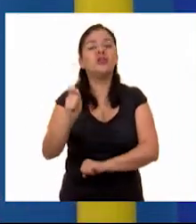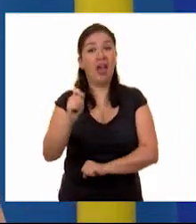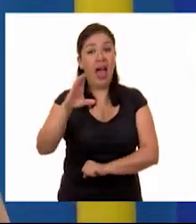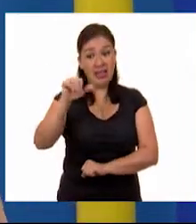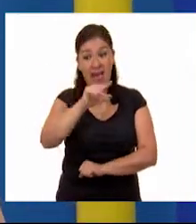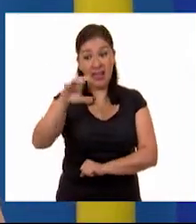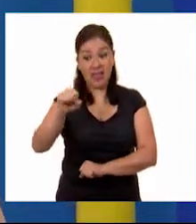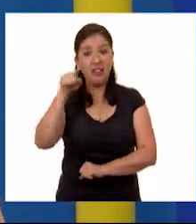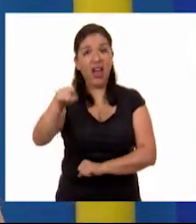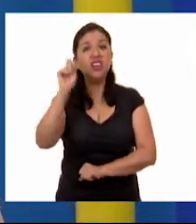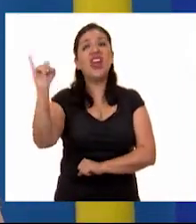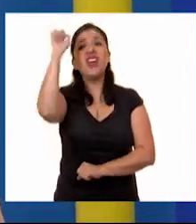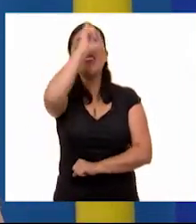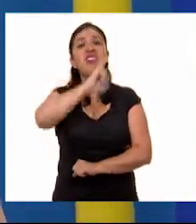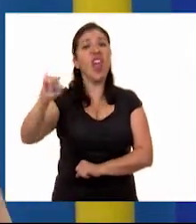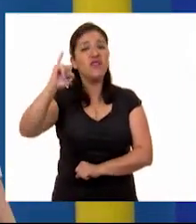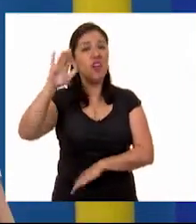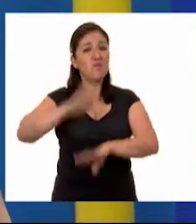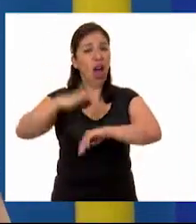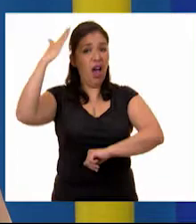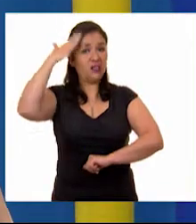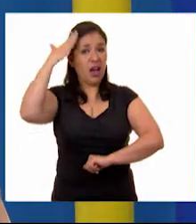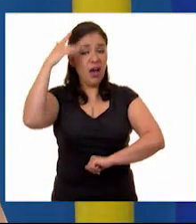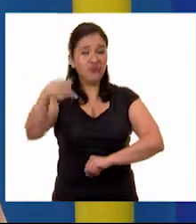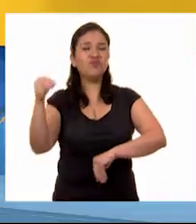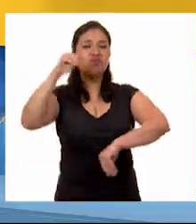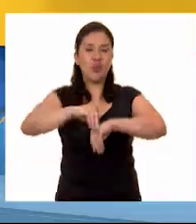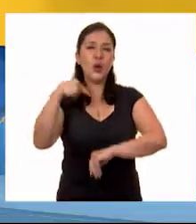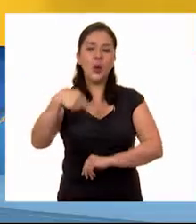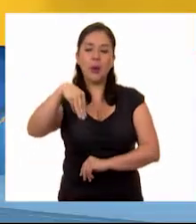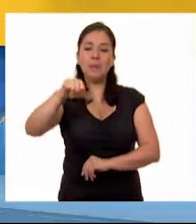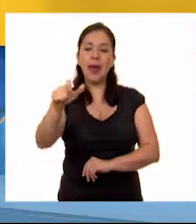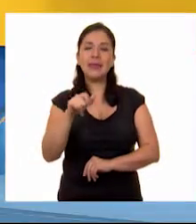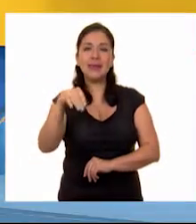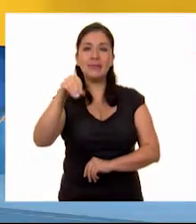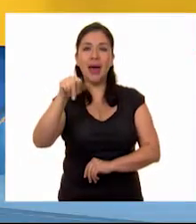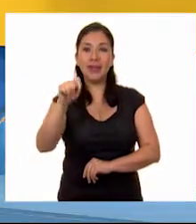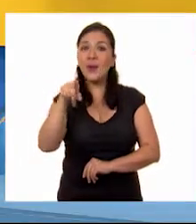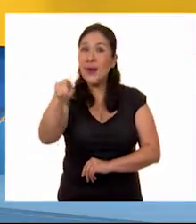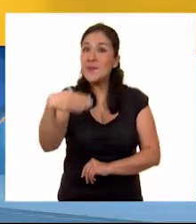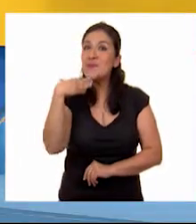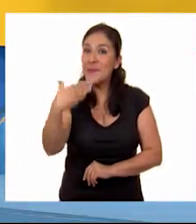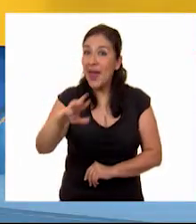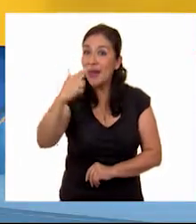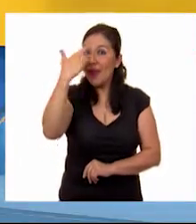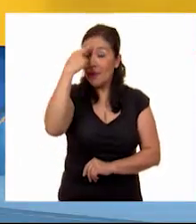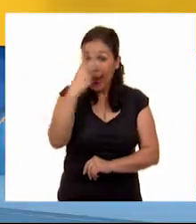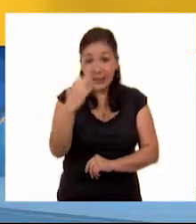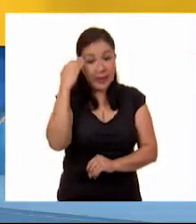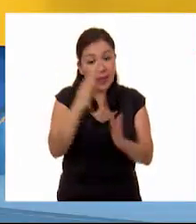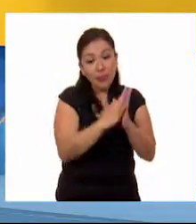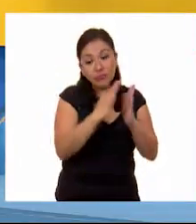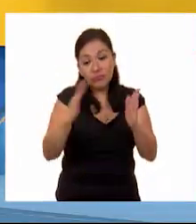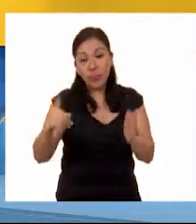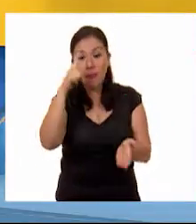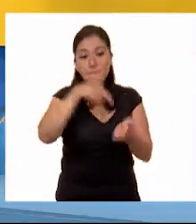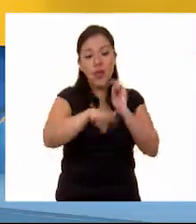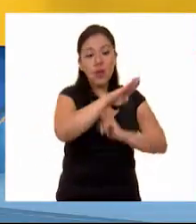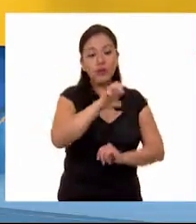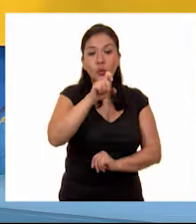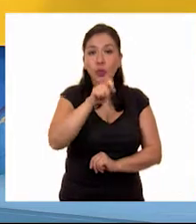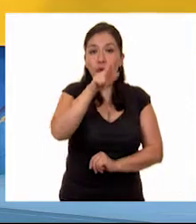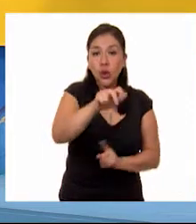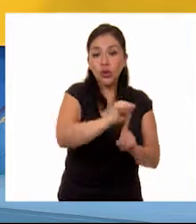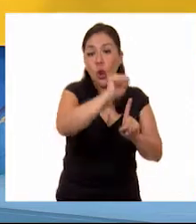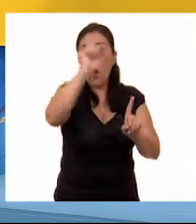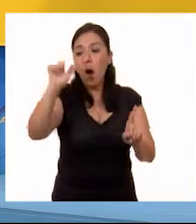jefe máximo de la revolución, y de ahí Maximato. Muy bien, Jenny, sí. Este periodo comprende de 1928